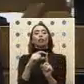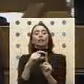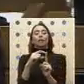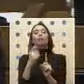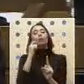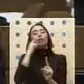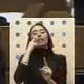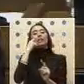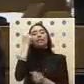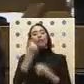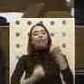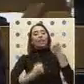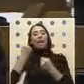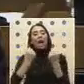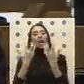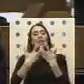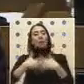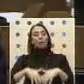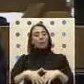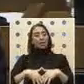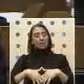de una definición de empresa.